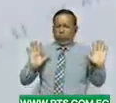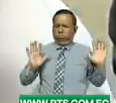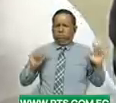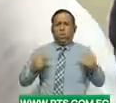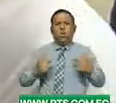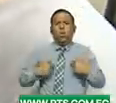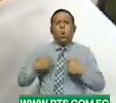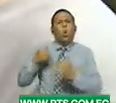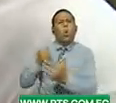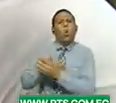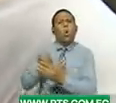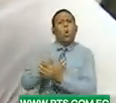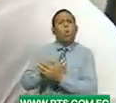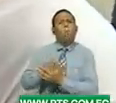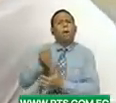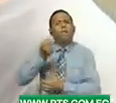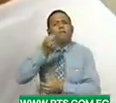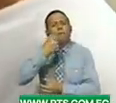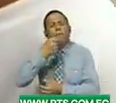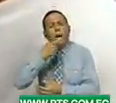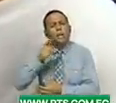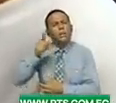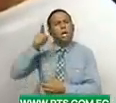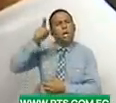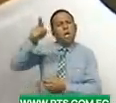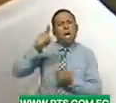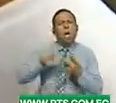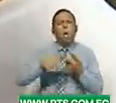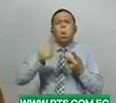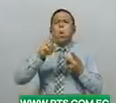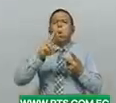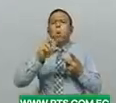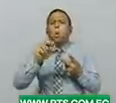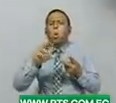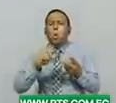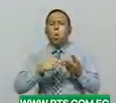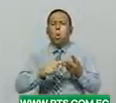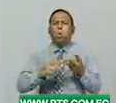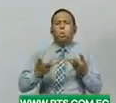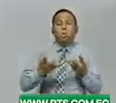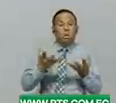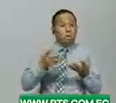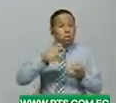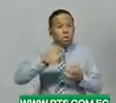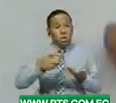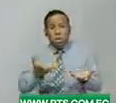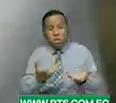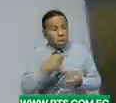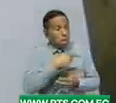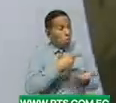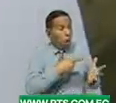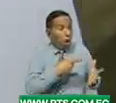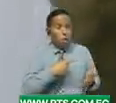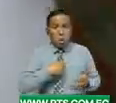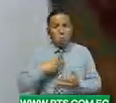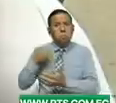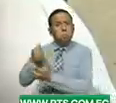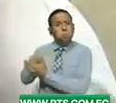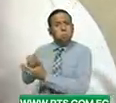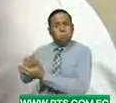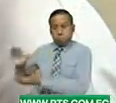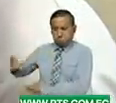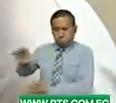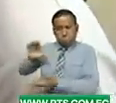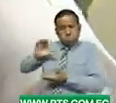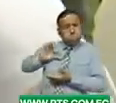en la farmacia, compraba en la Keila, compraba en Cronos, lo que pedían aquí. ¿Usted tiene contacto aquí adentro? No tengo ninguno,